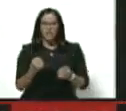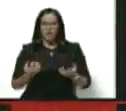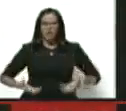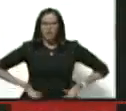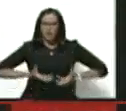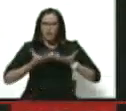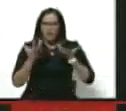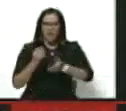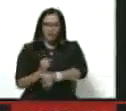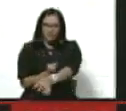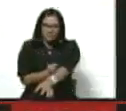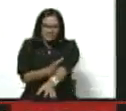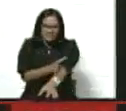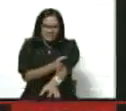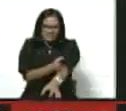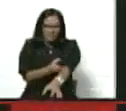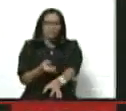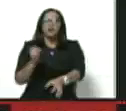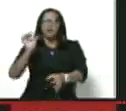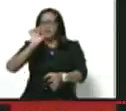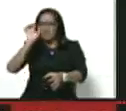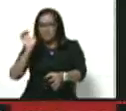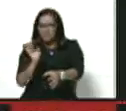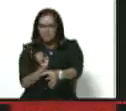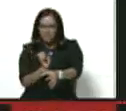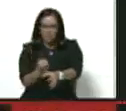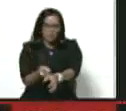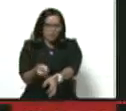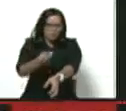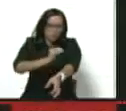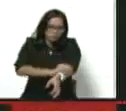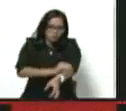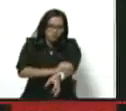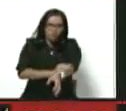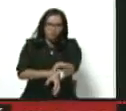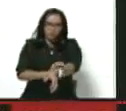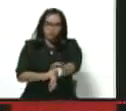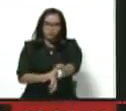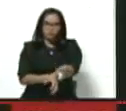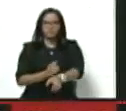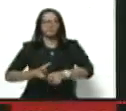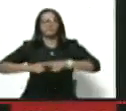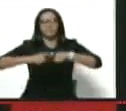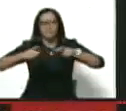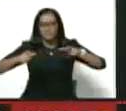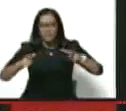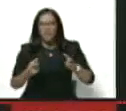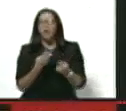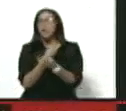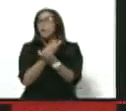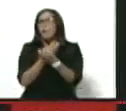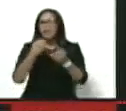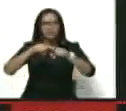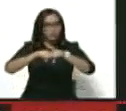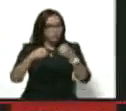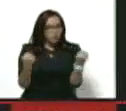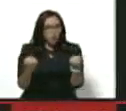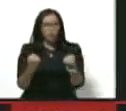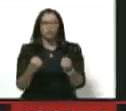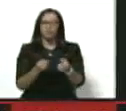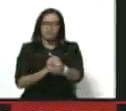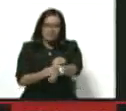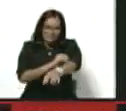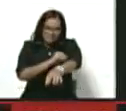para sanar huesos fracturados, caderas fracturadas, para sanar, hacer trabajos de